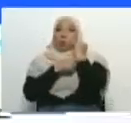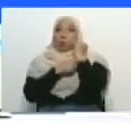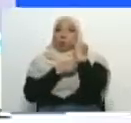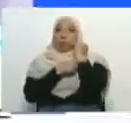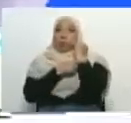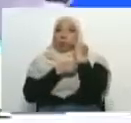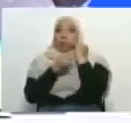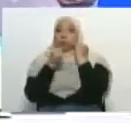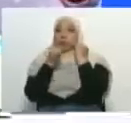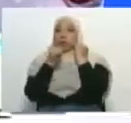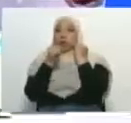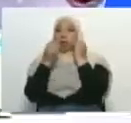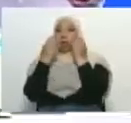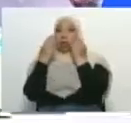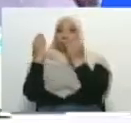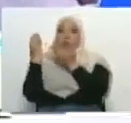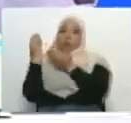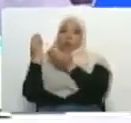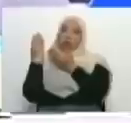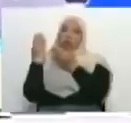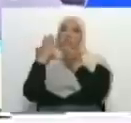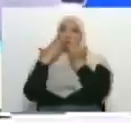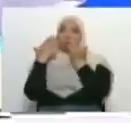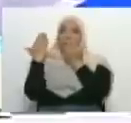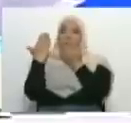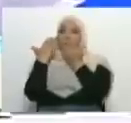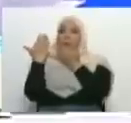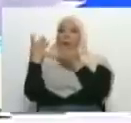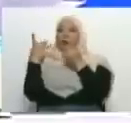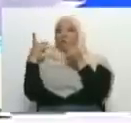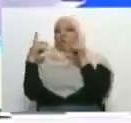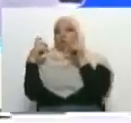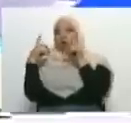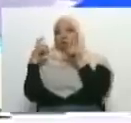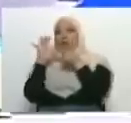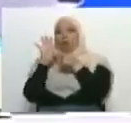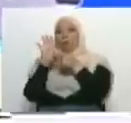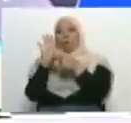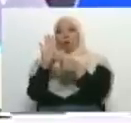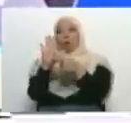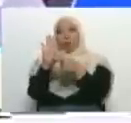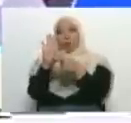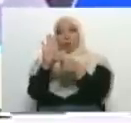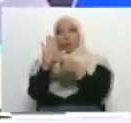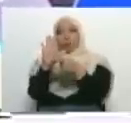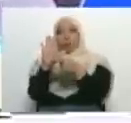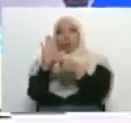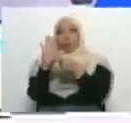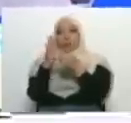este criminal, hay que mostrarlo mucho, que este criminal,